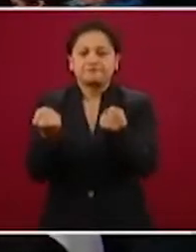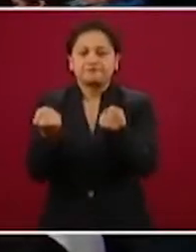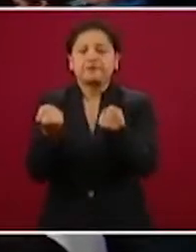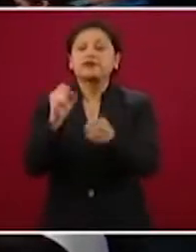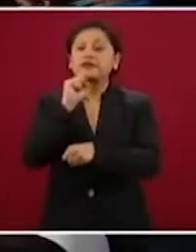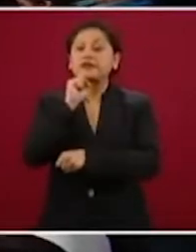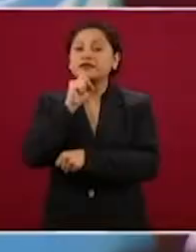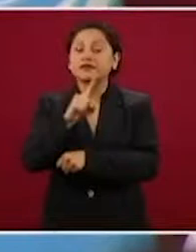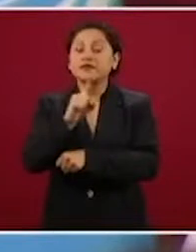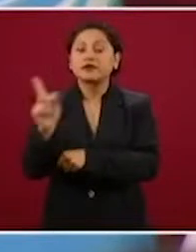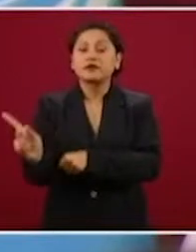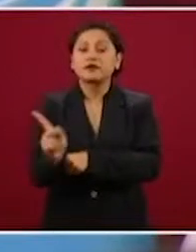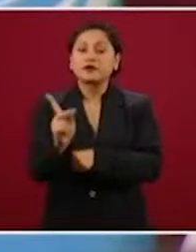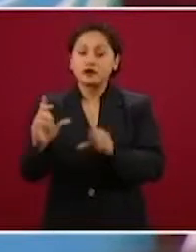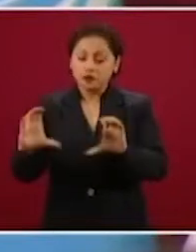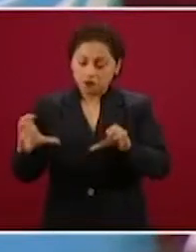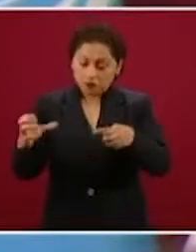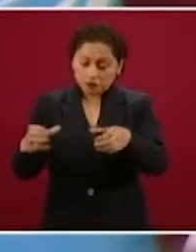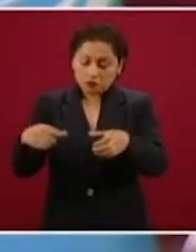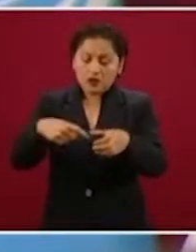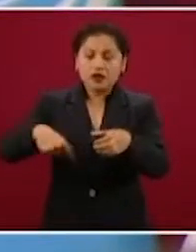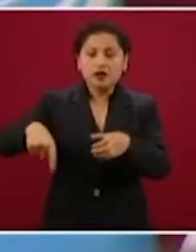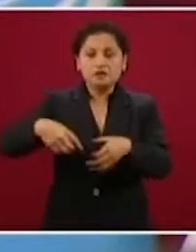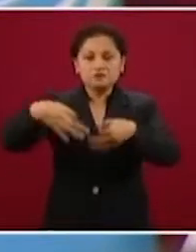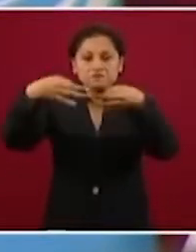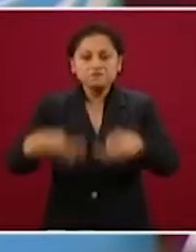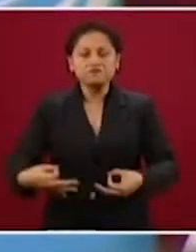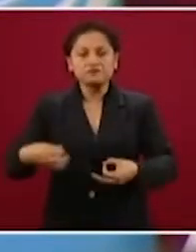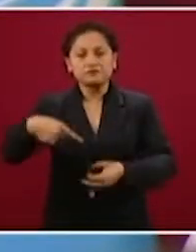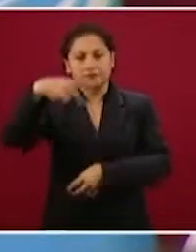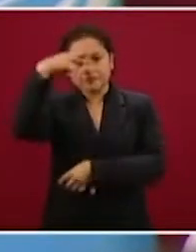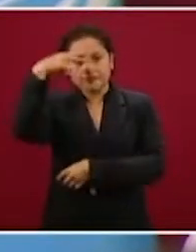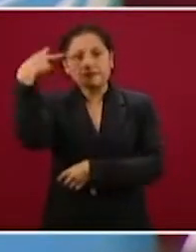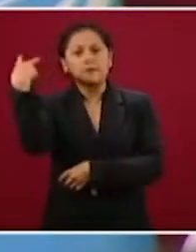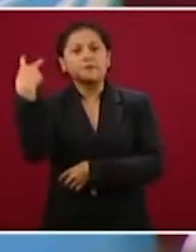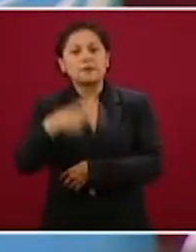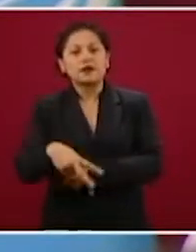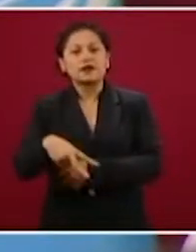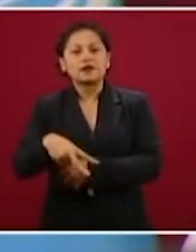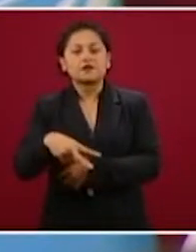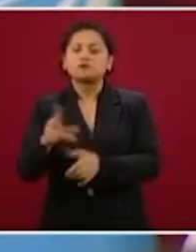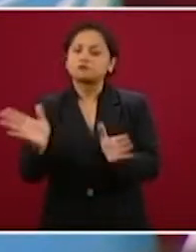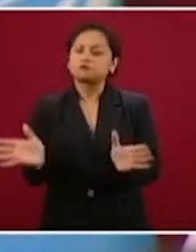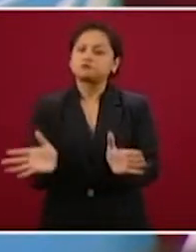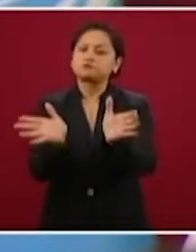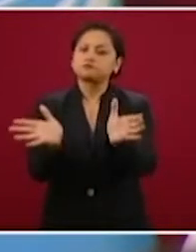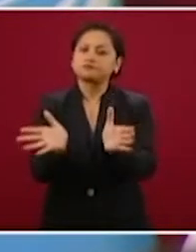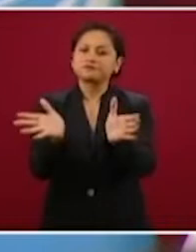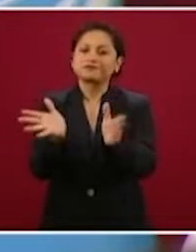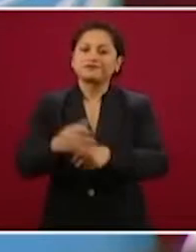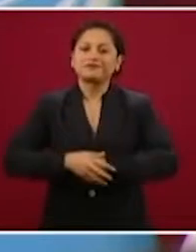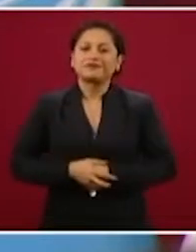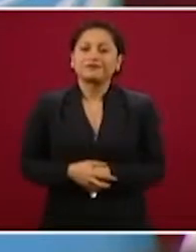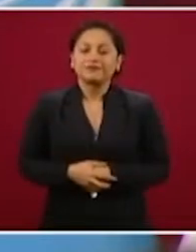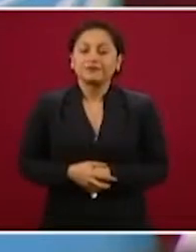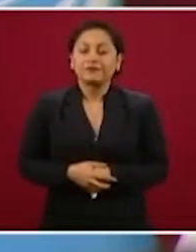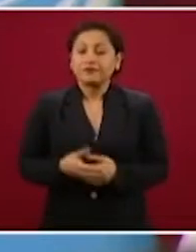cuales 47% se encuentran en riesgo de desaparecer. Este es un tema